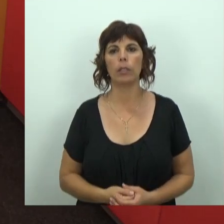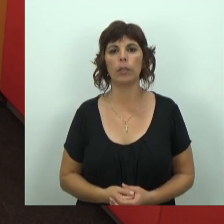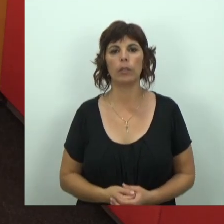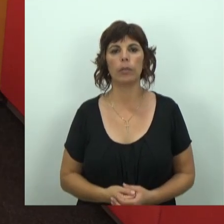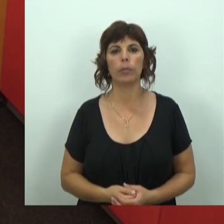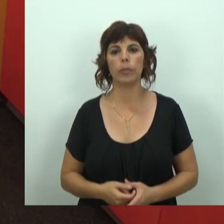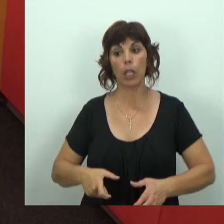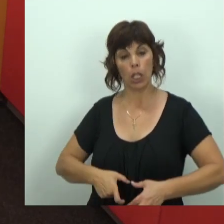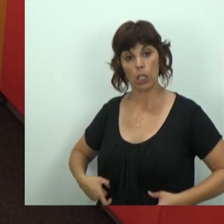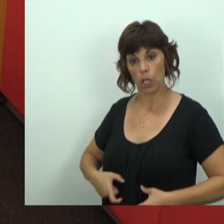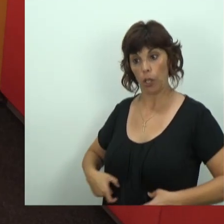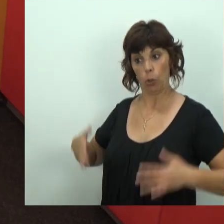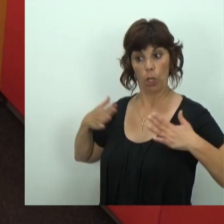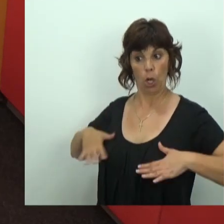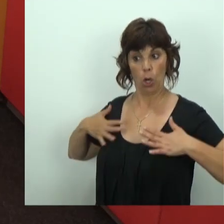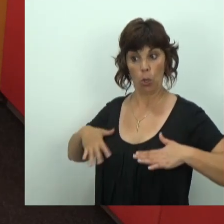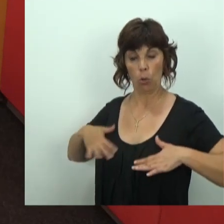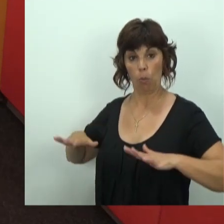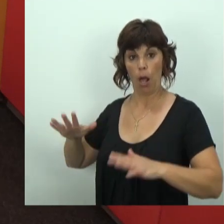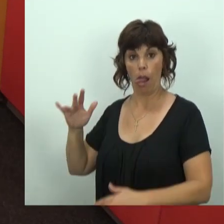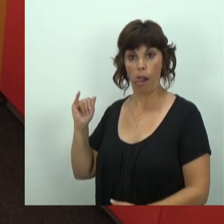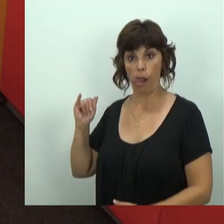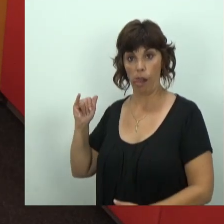El sacerdote tenía la ropa,